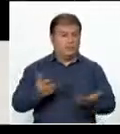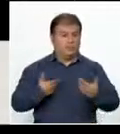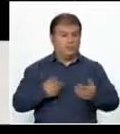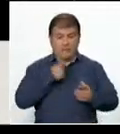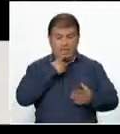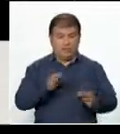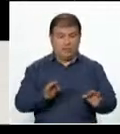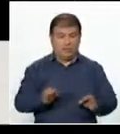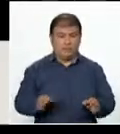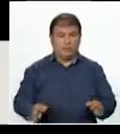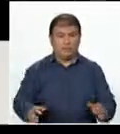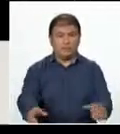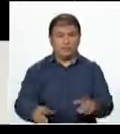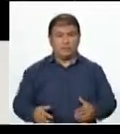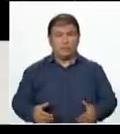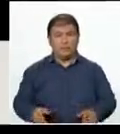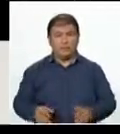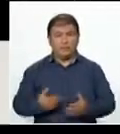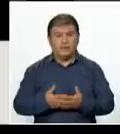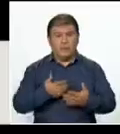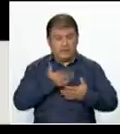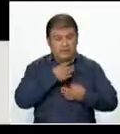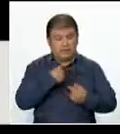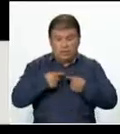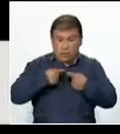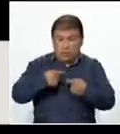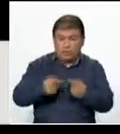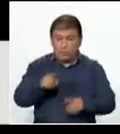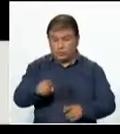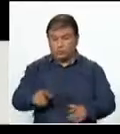no se ha confirmado. Adelante. Interesante lo que nos cuentas,